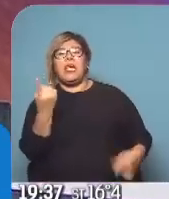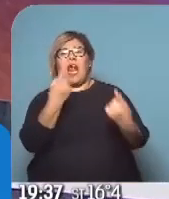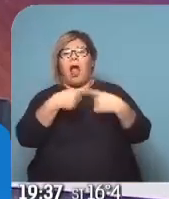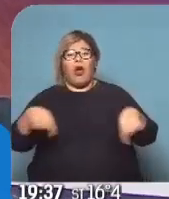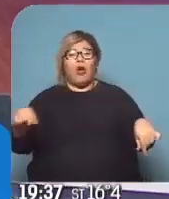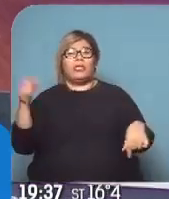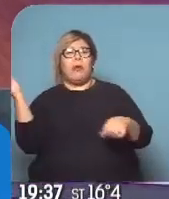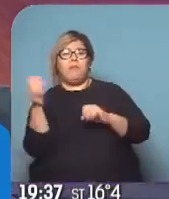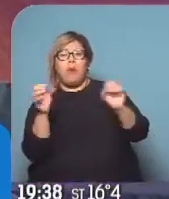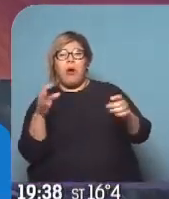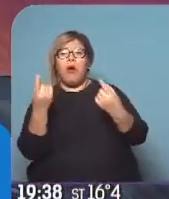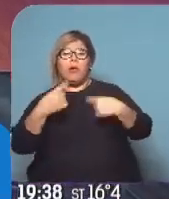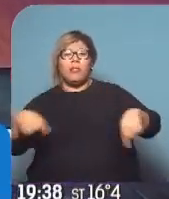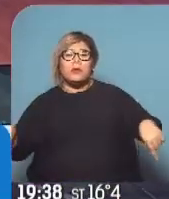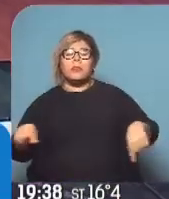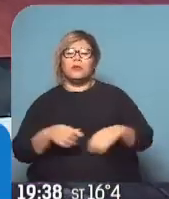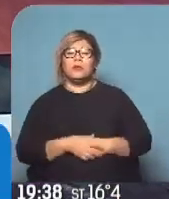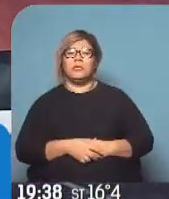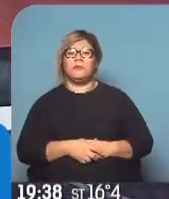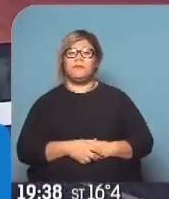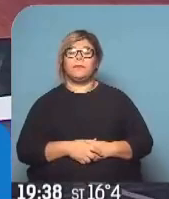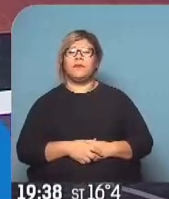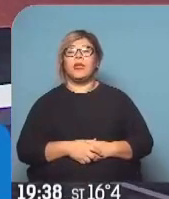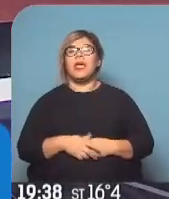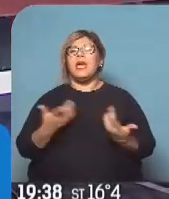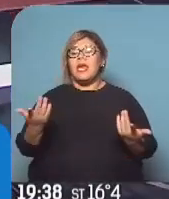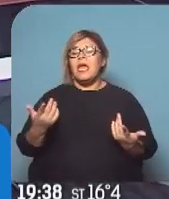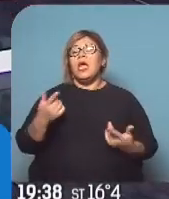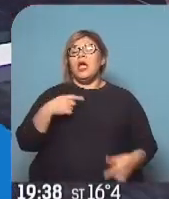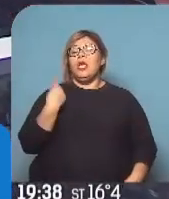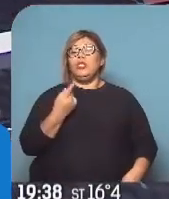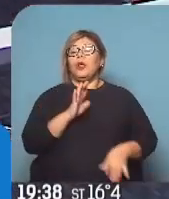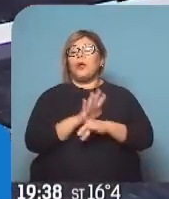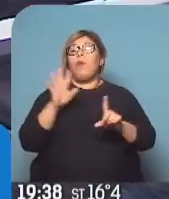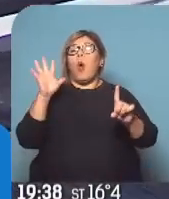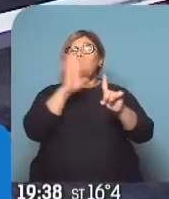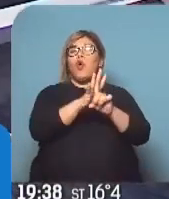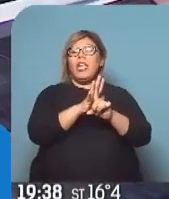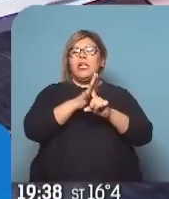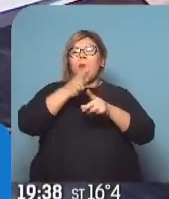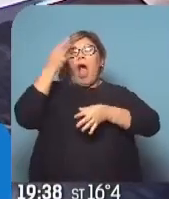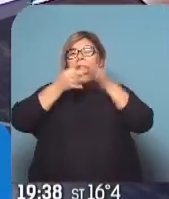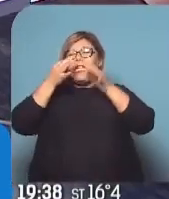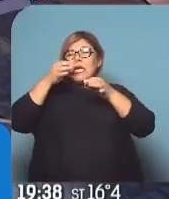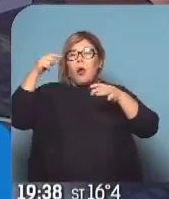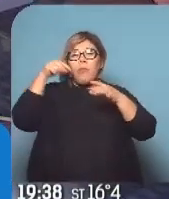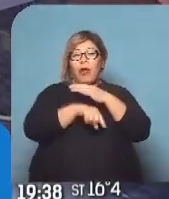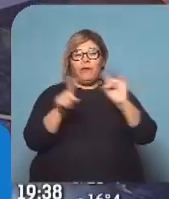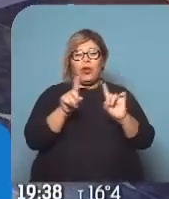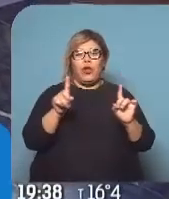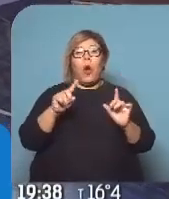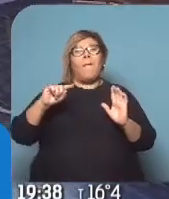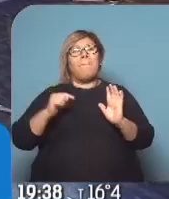digamos no se trata desde un lugar analítico el tema pero si es lo que padece el protagonista de la historia